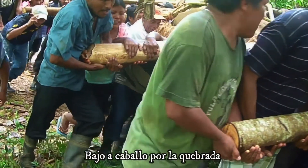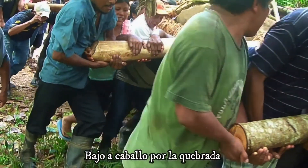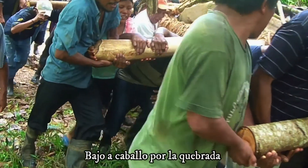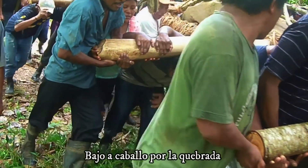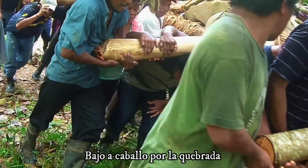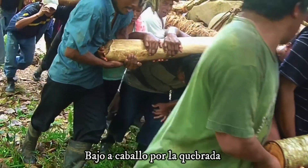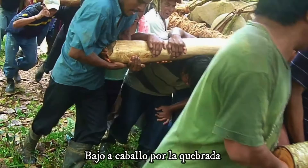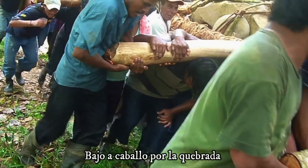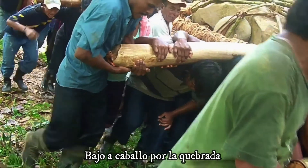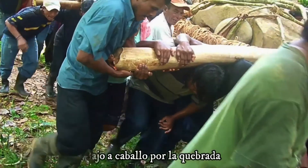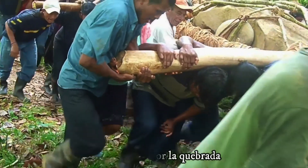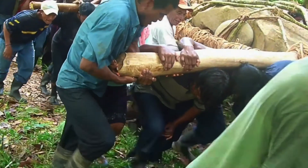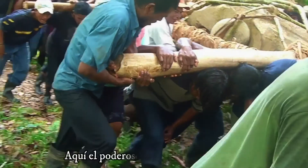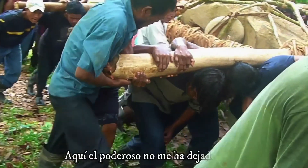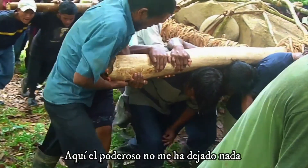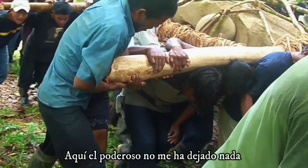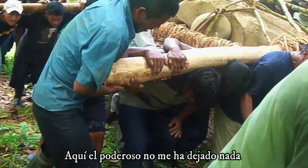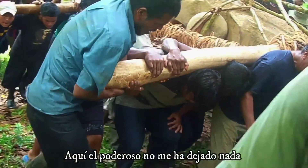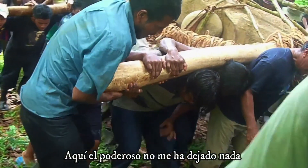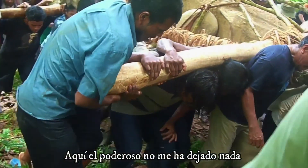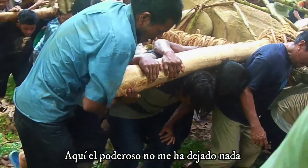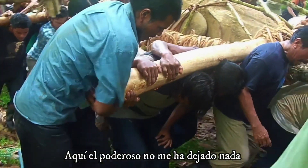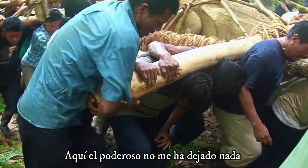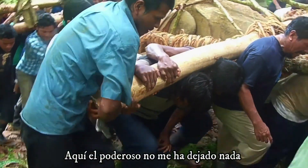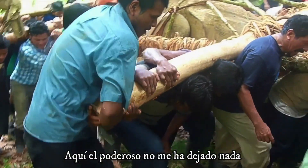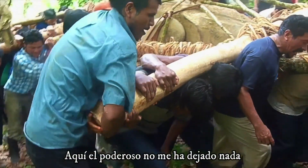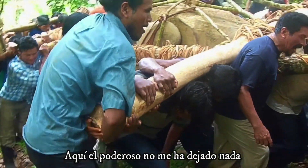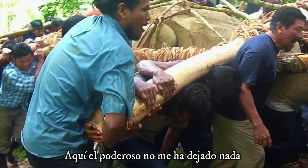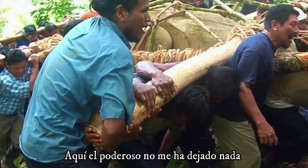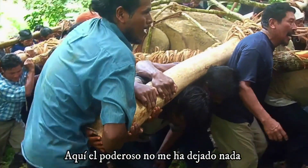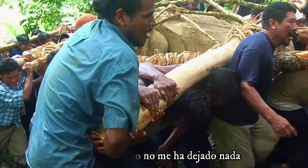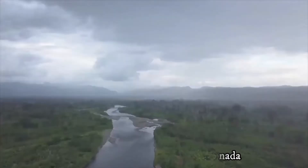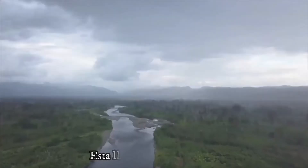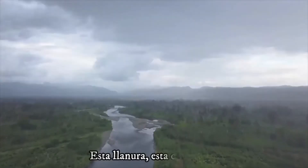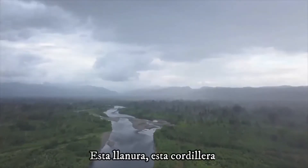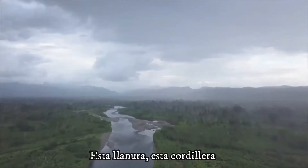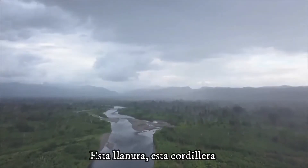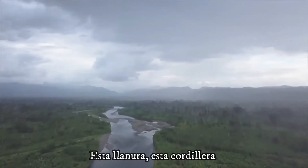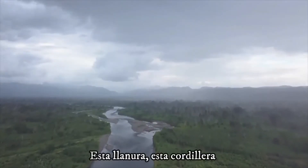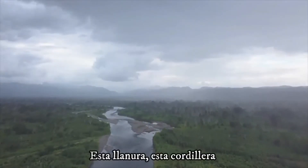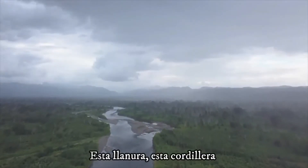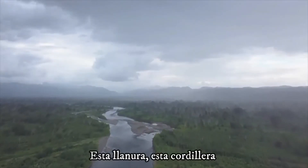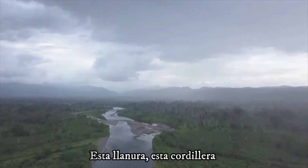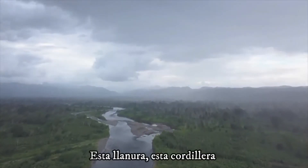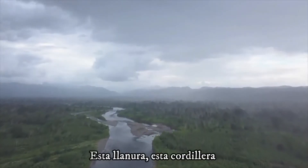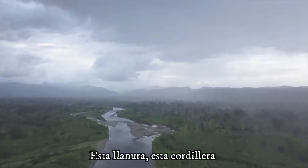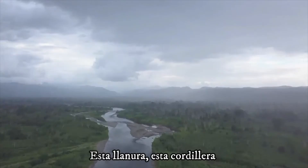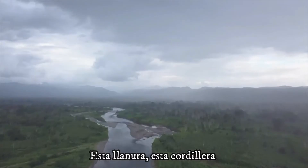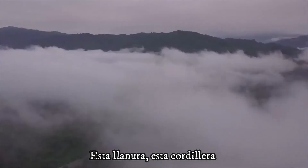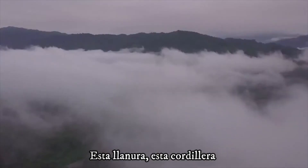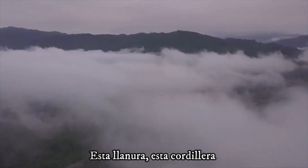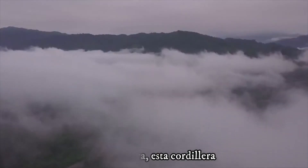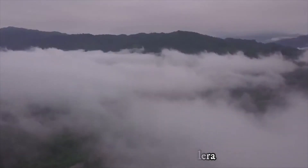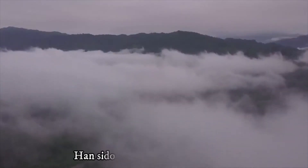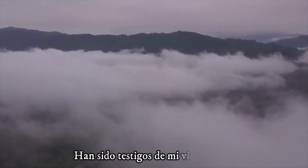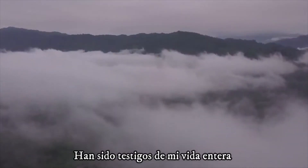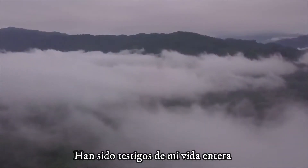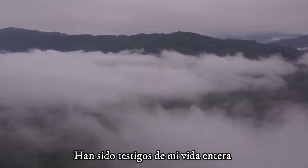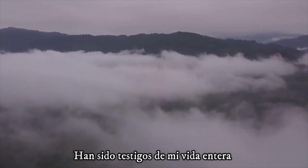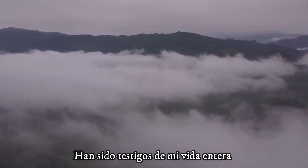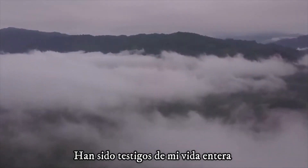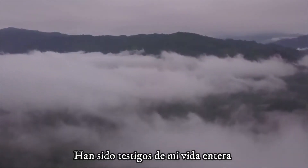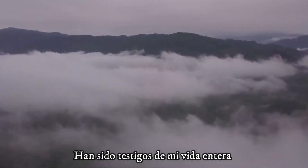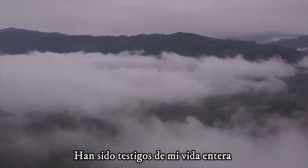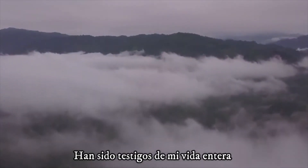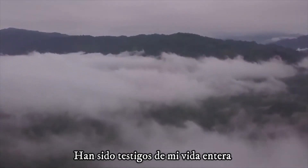a caballo por la quebrada, aquí el poderoso no me ha dejado nada. Esta llanura, esta cordillera han